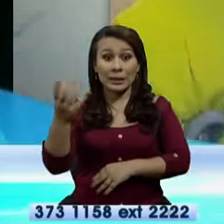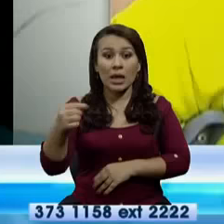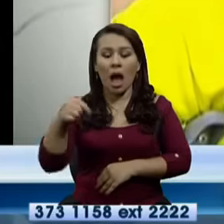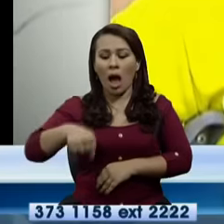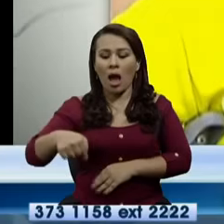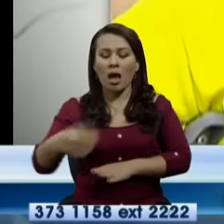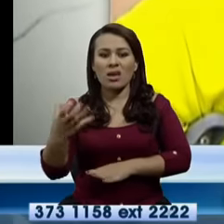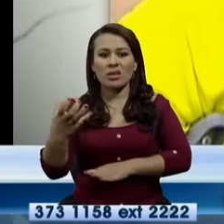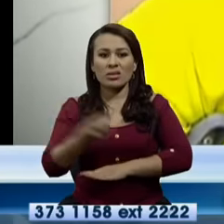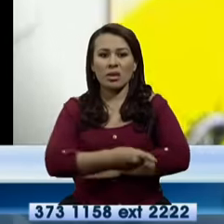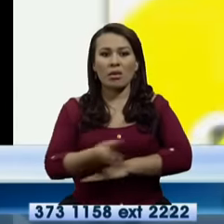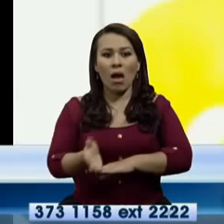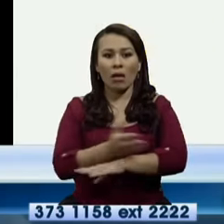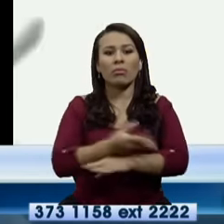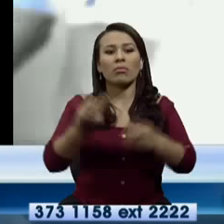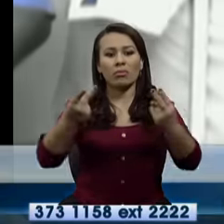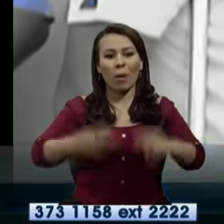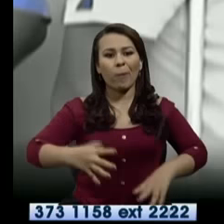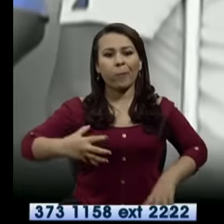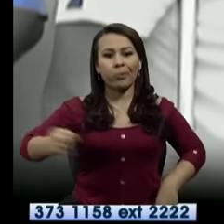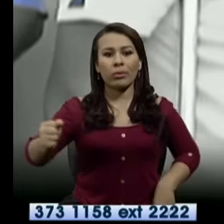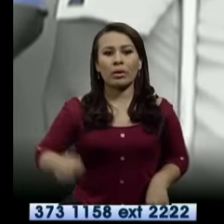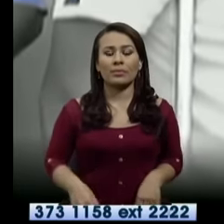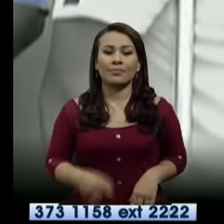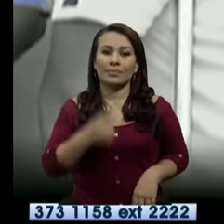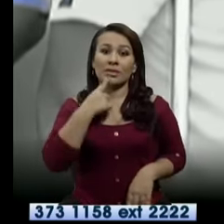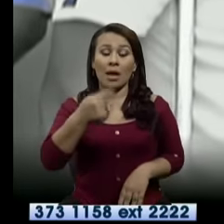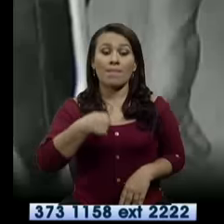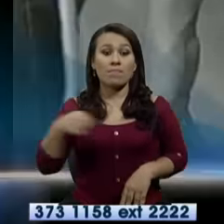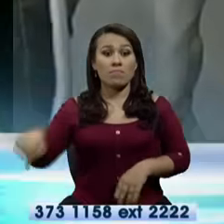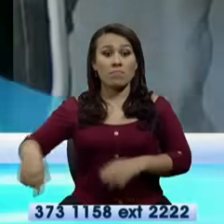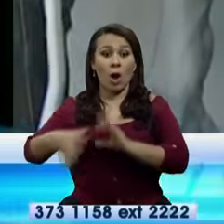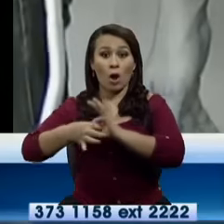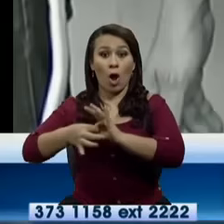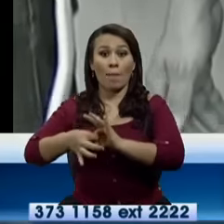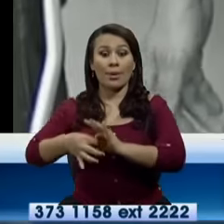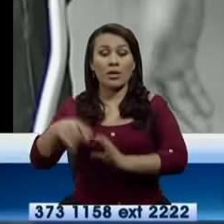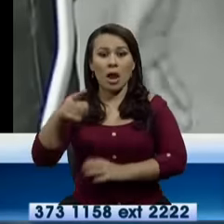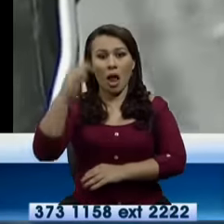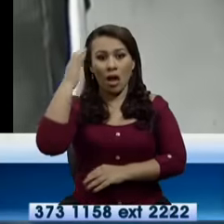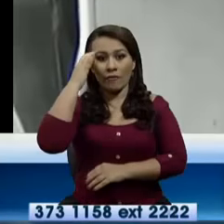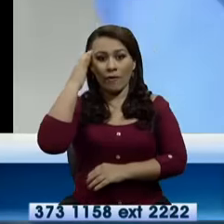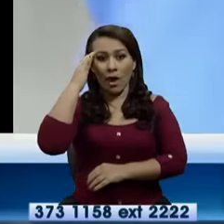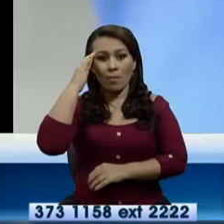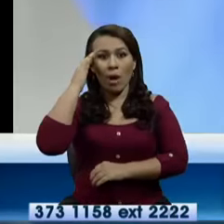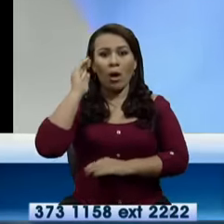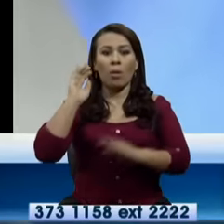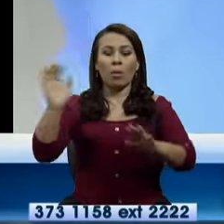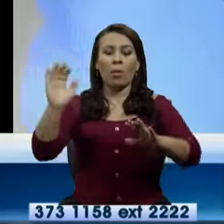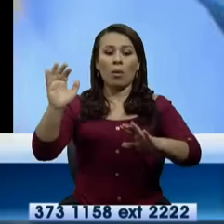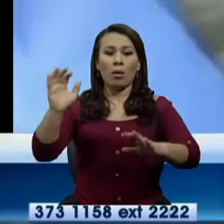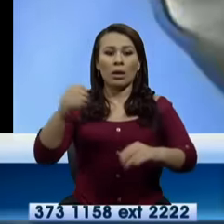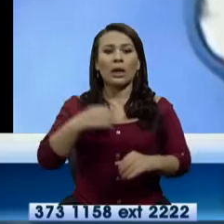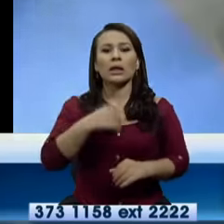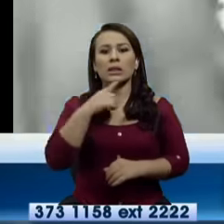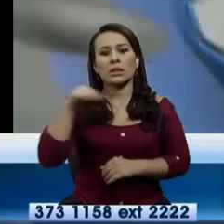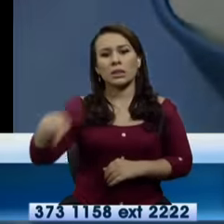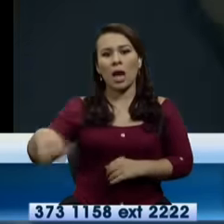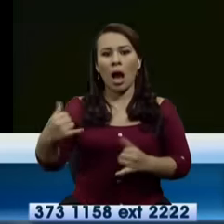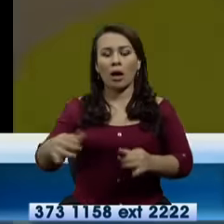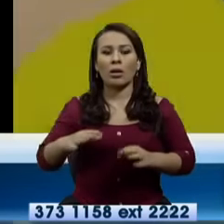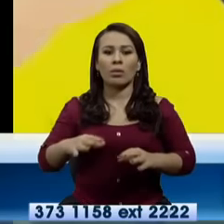hace 15 días No más también se me llevaron las Platas y asegura que a su compañero quien sufre de epilepsia le roban cada vez que tiene una